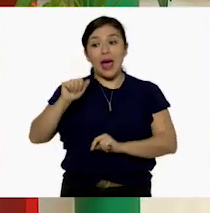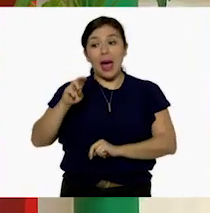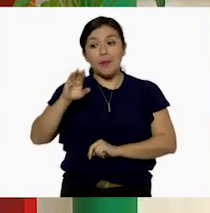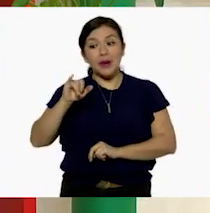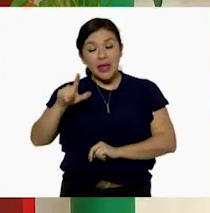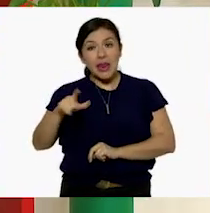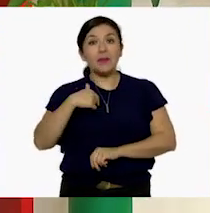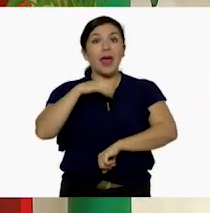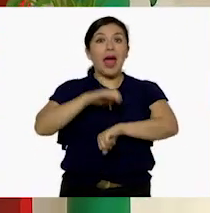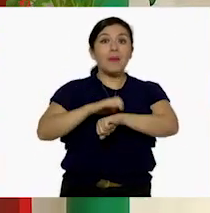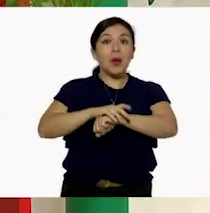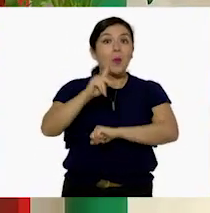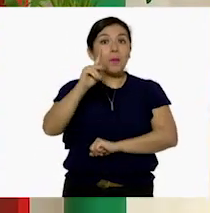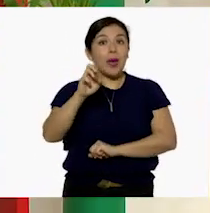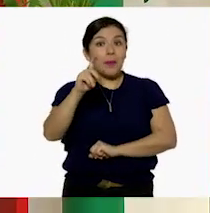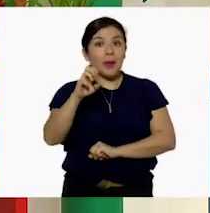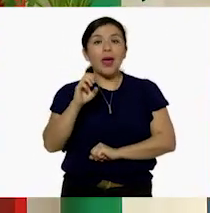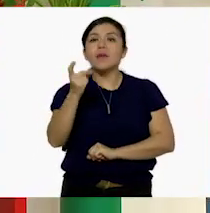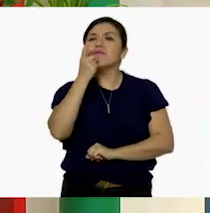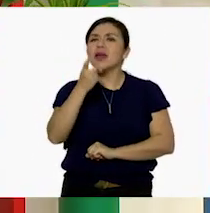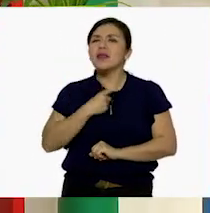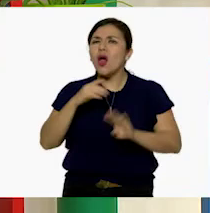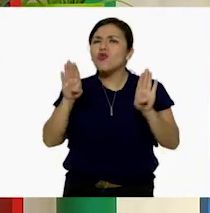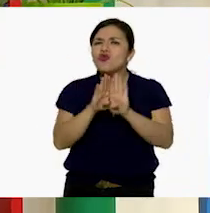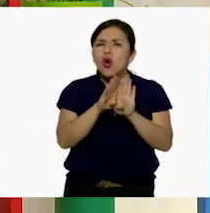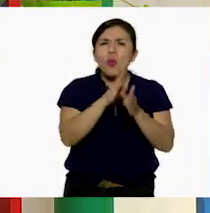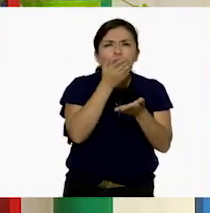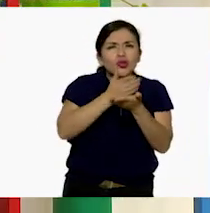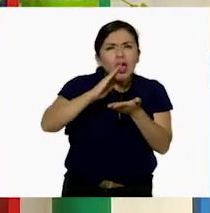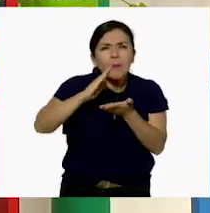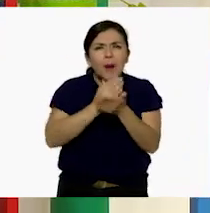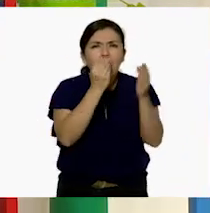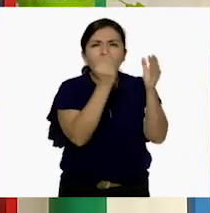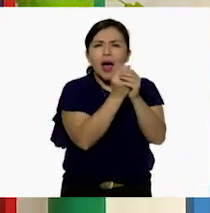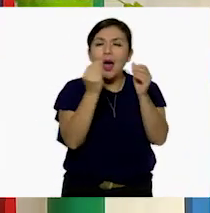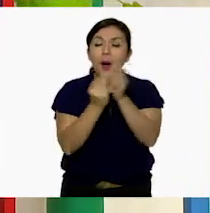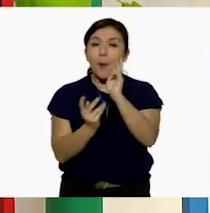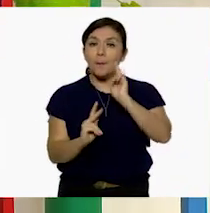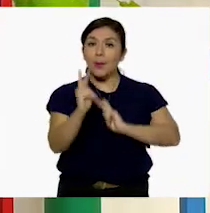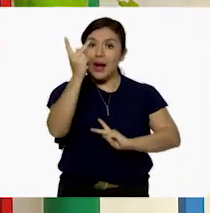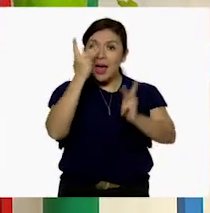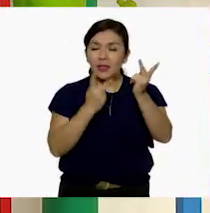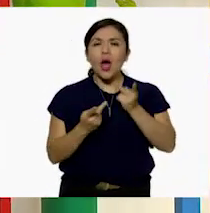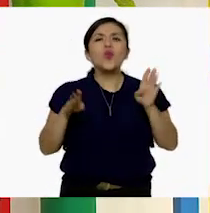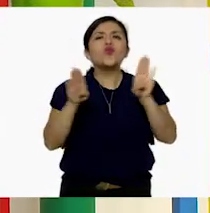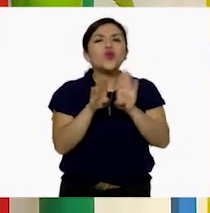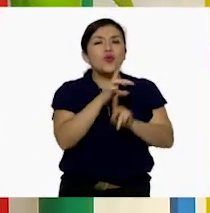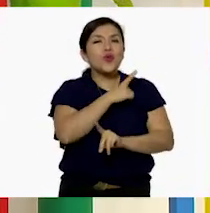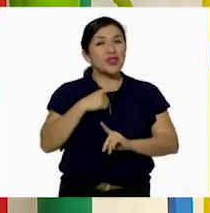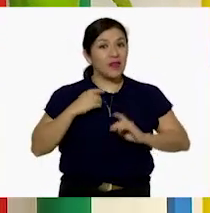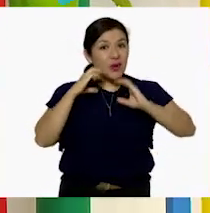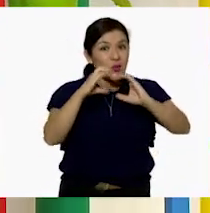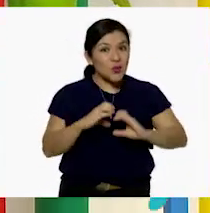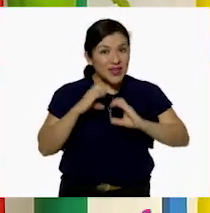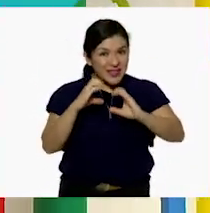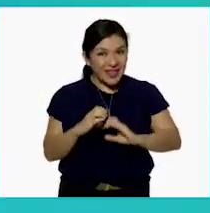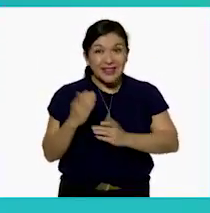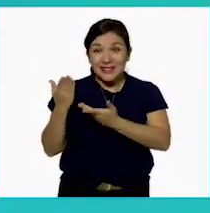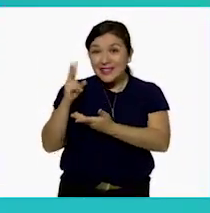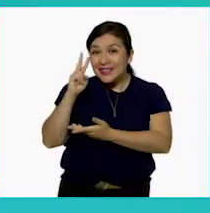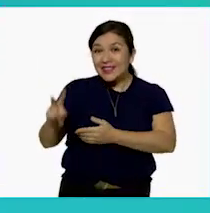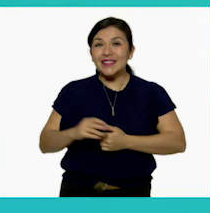Pepe nos recuerdan cómo se clasifican las plantas, cómo y por qué es importante cuidarlas. ¡Vamos a